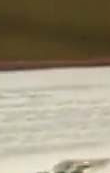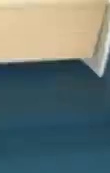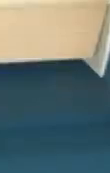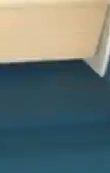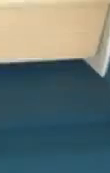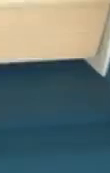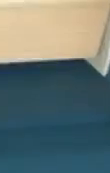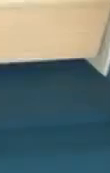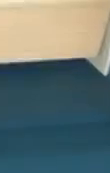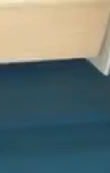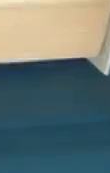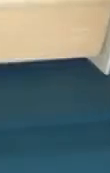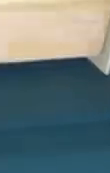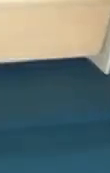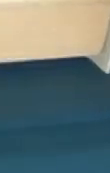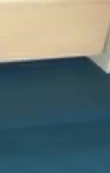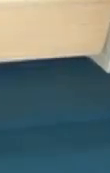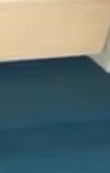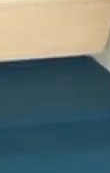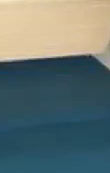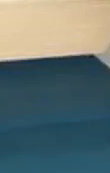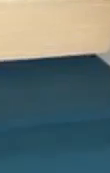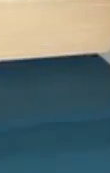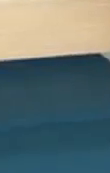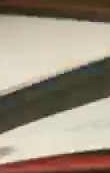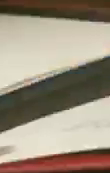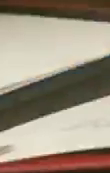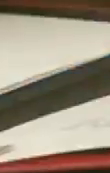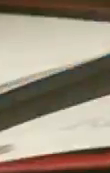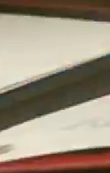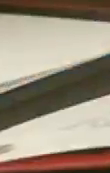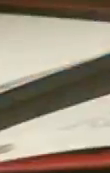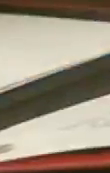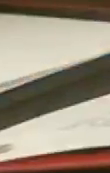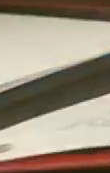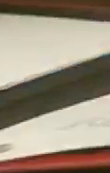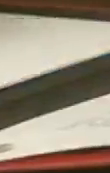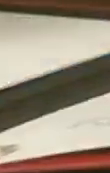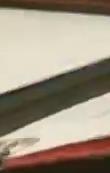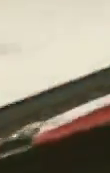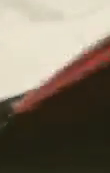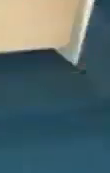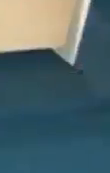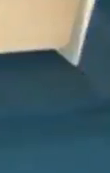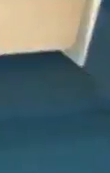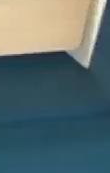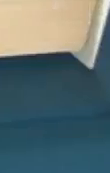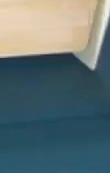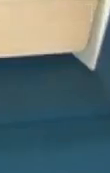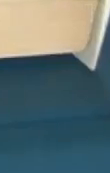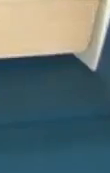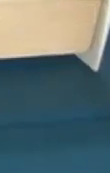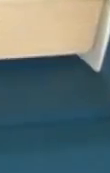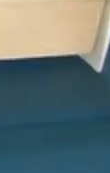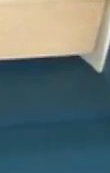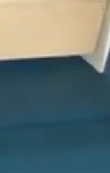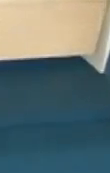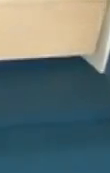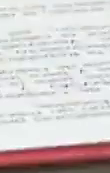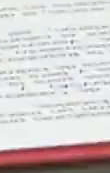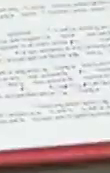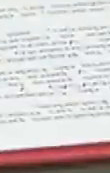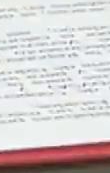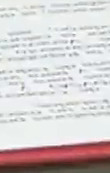Venezuela, ciudadano Nicolás Maduro Moros, presidente. Firma que se lleva a cabo en el Salón Simón Bolívar del Palacio